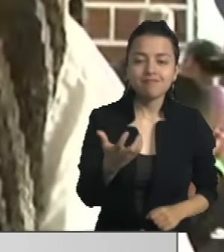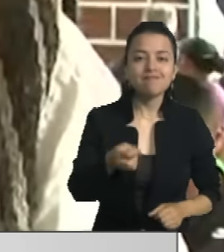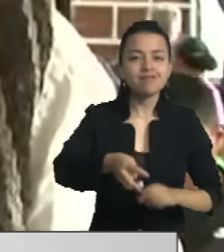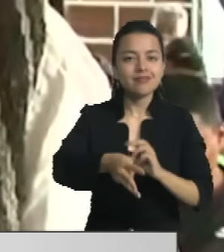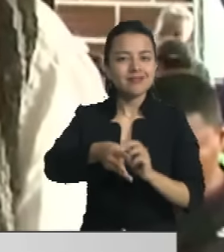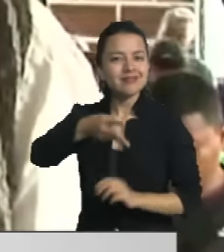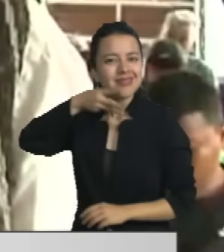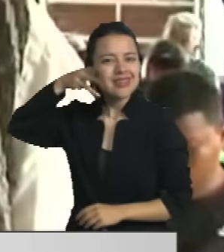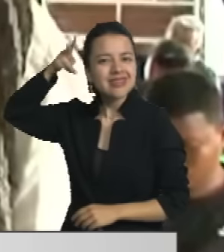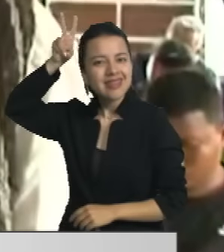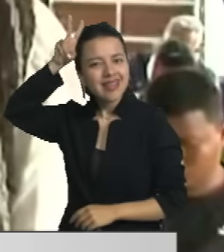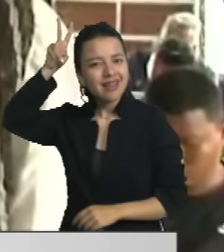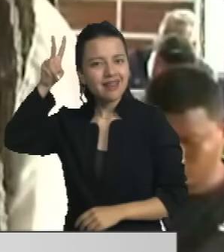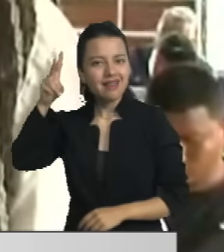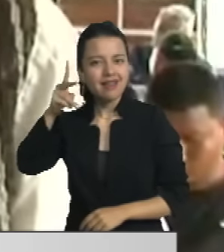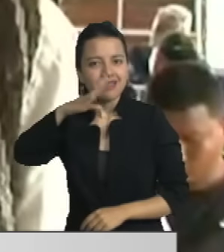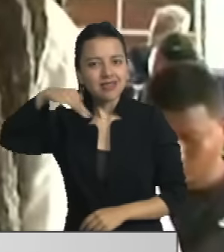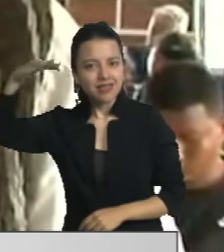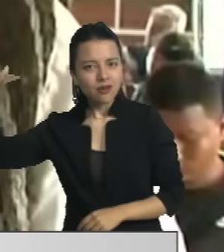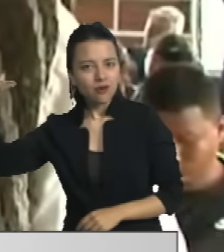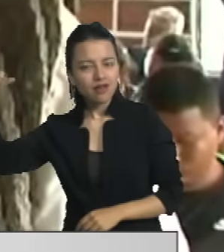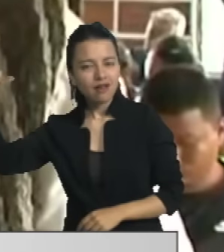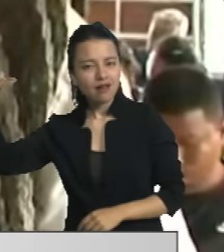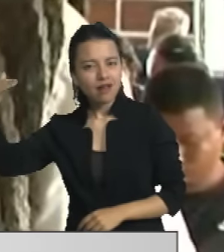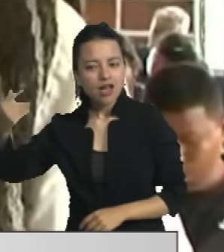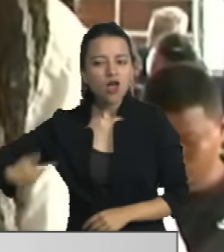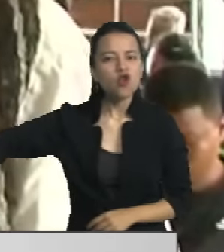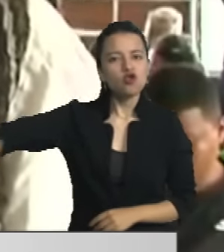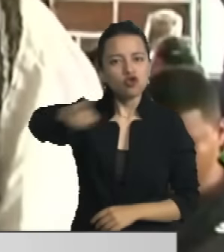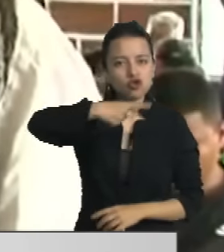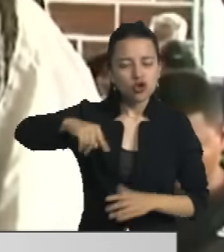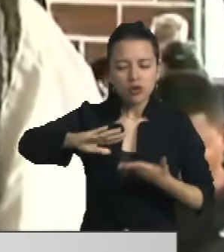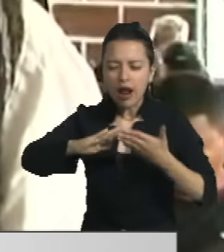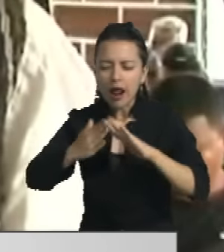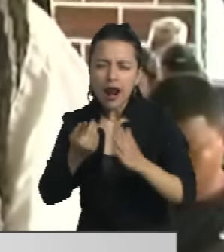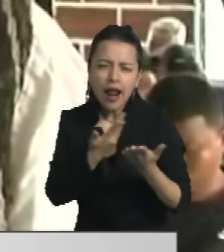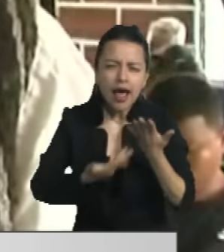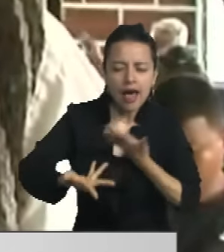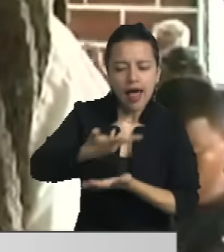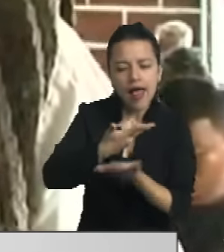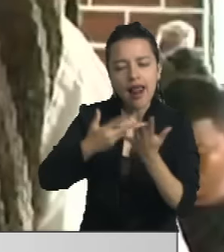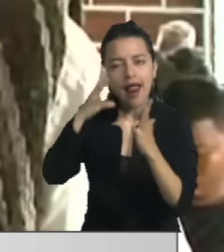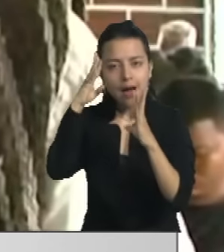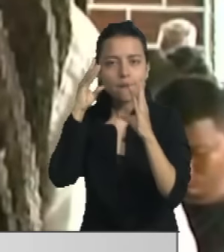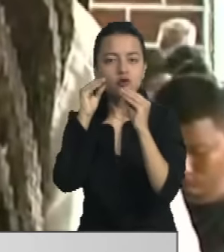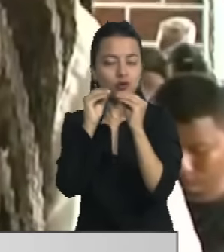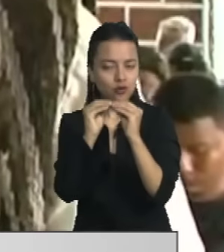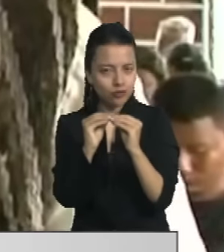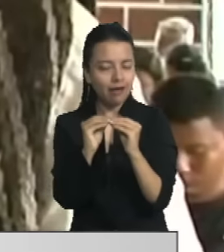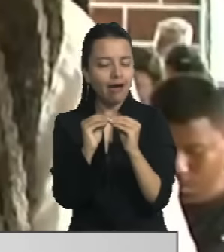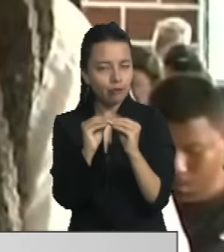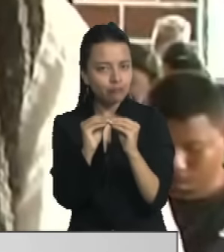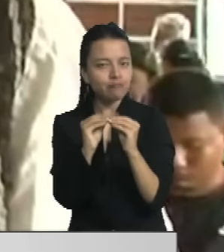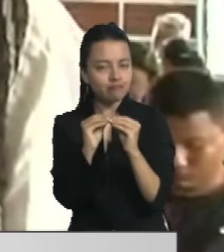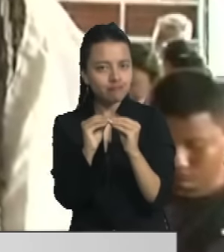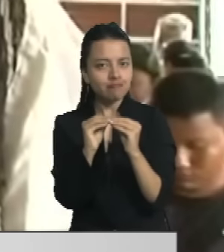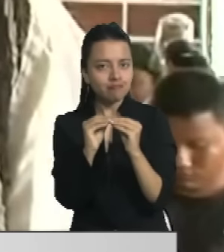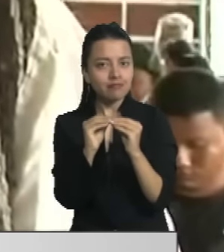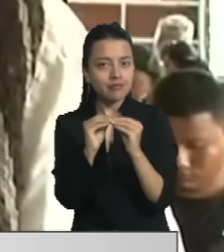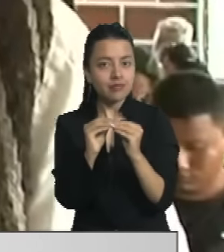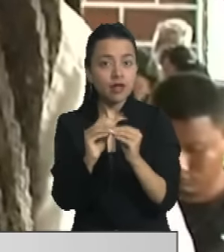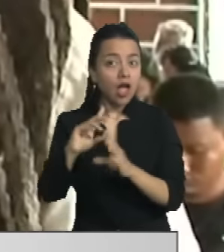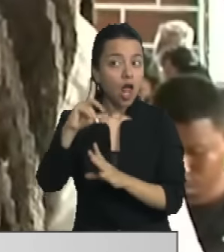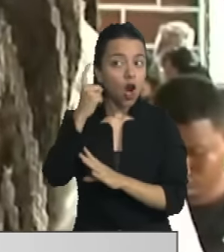Eh pues hemos acordado entre nosotros como pueblos indígenas departamento de Antioquia que si el gobierno